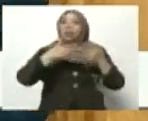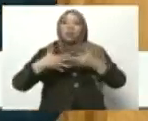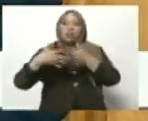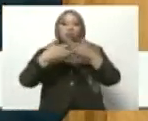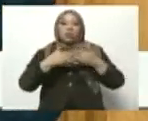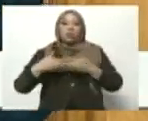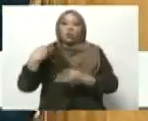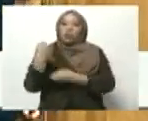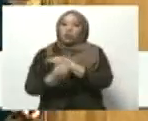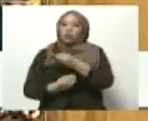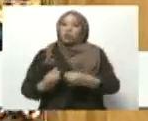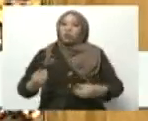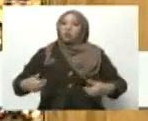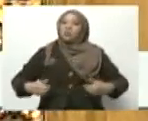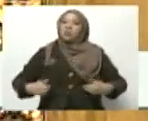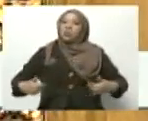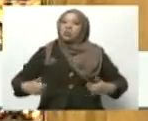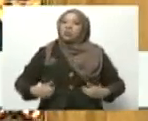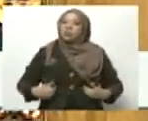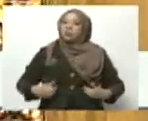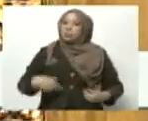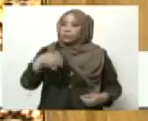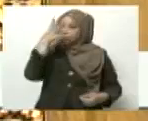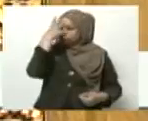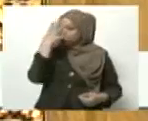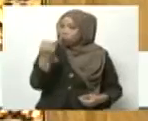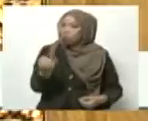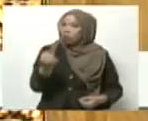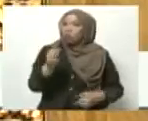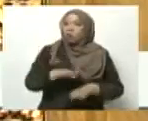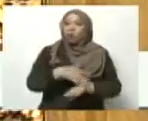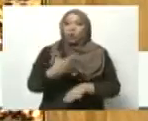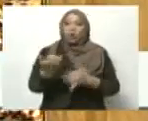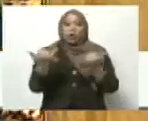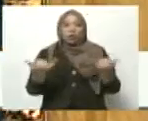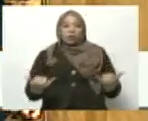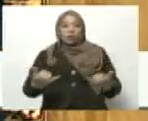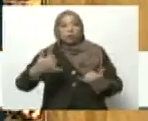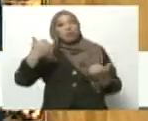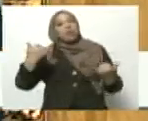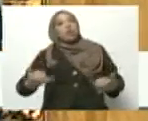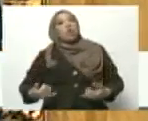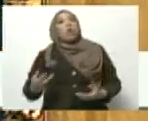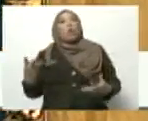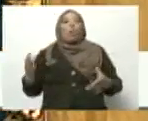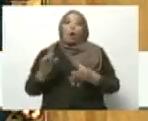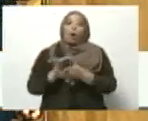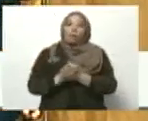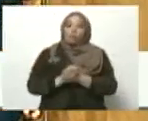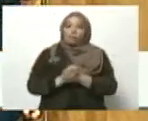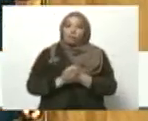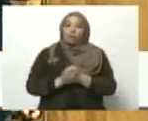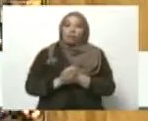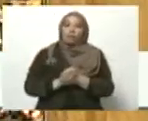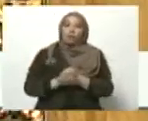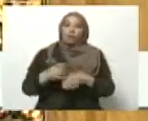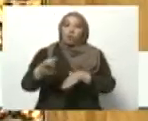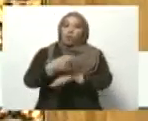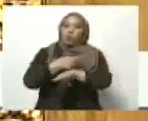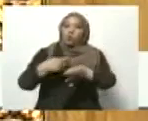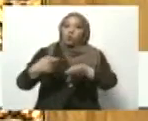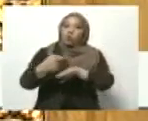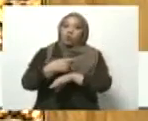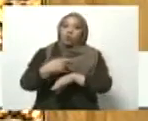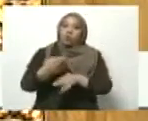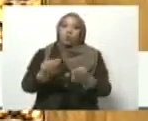así lo hacen crudamente. Y si ustedes no han entendido qué se trata, es por eso que lo hacen, dice Bolton a sus compañeros del gobierno, del